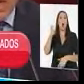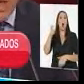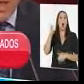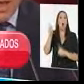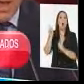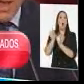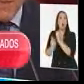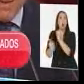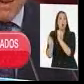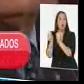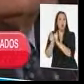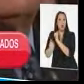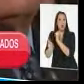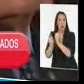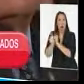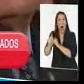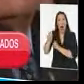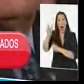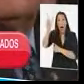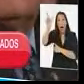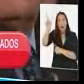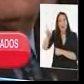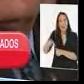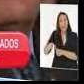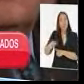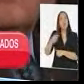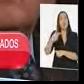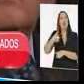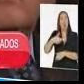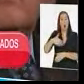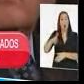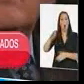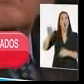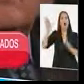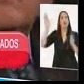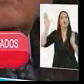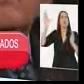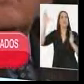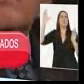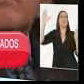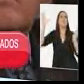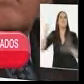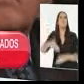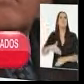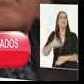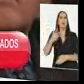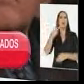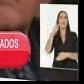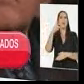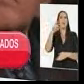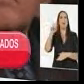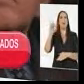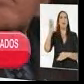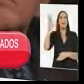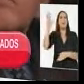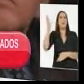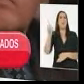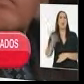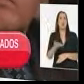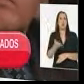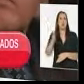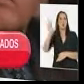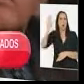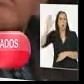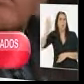pregunto, ¿no es un peligro, digamos, para lo que es la oposición y para vos que creés que Cristina, vos mismo